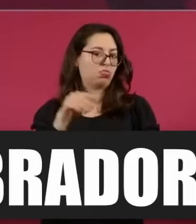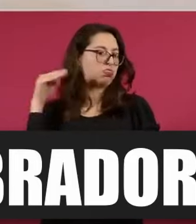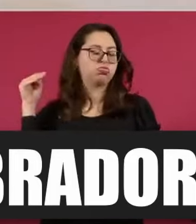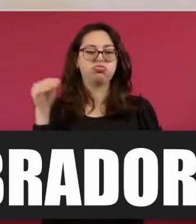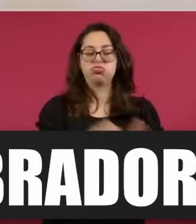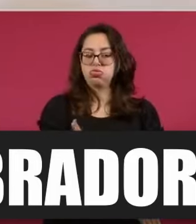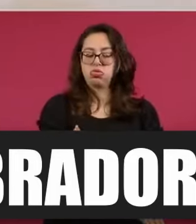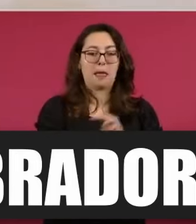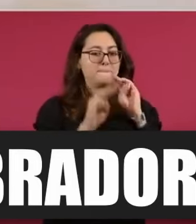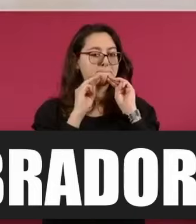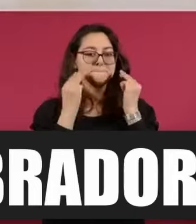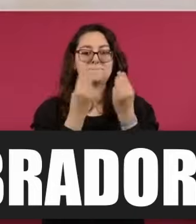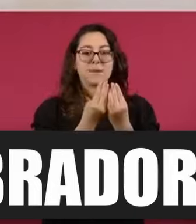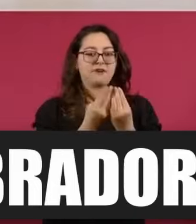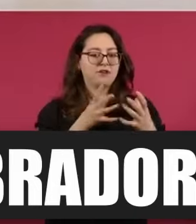De